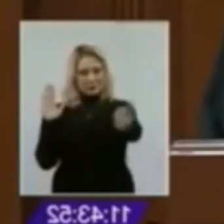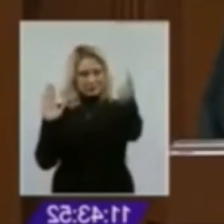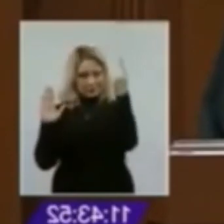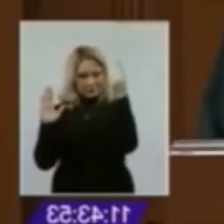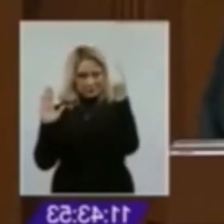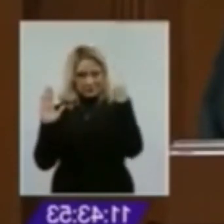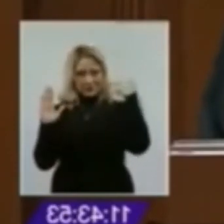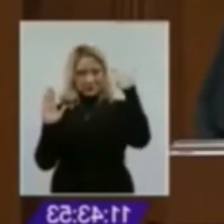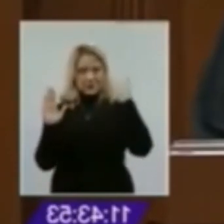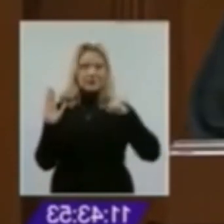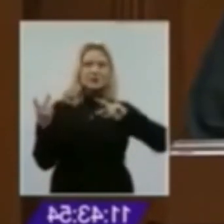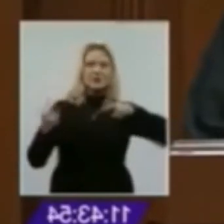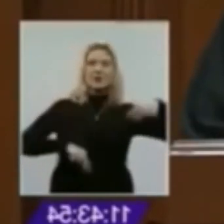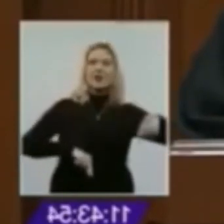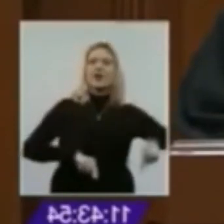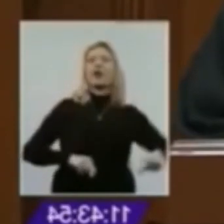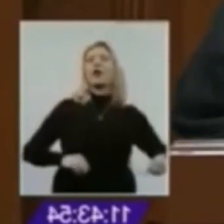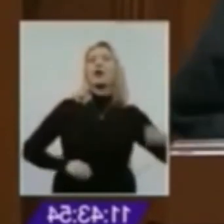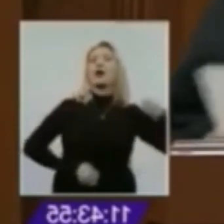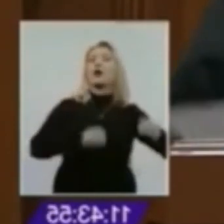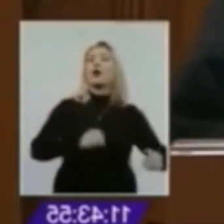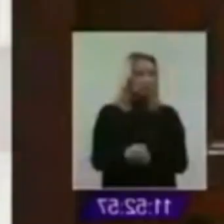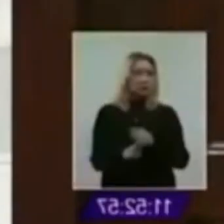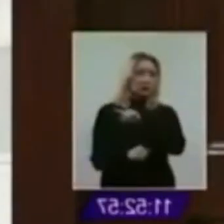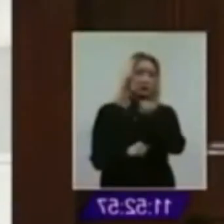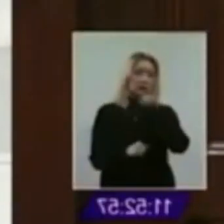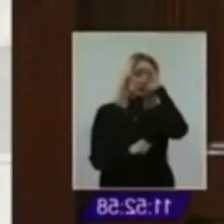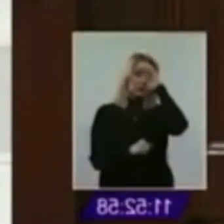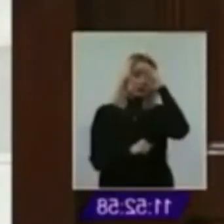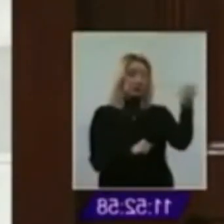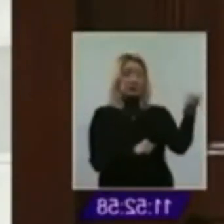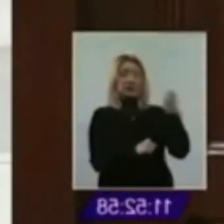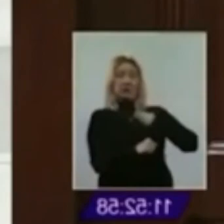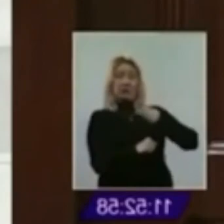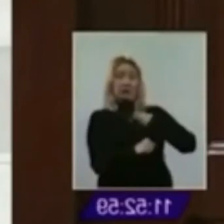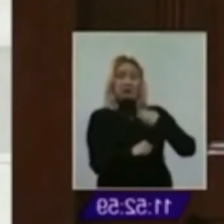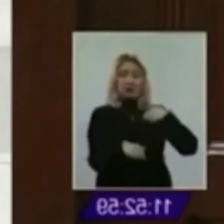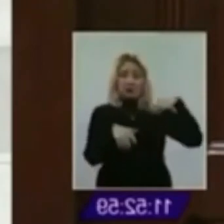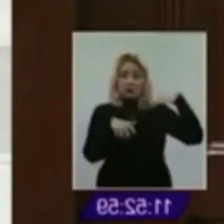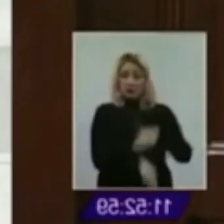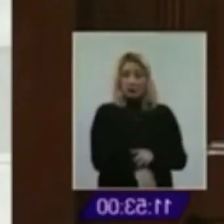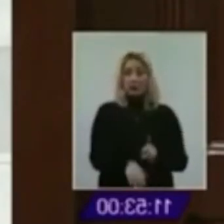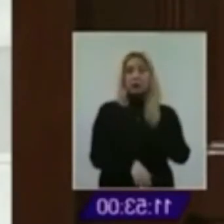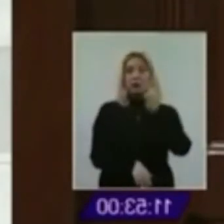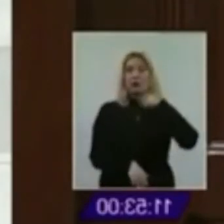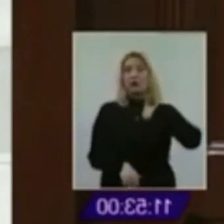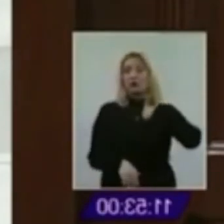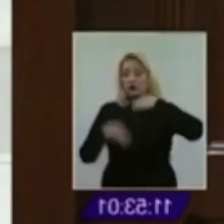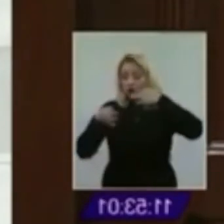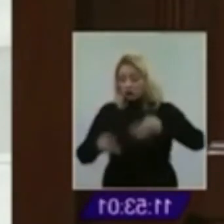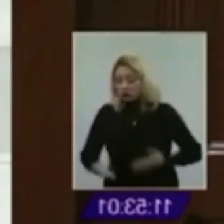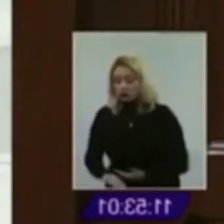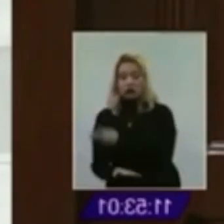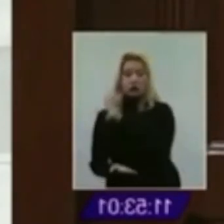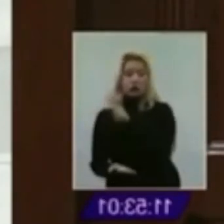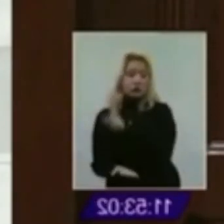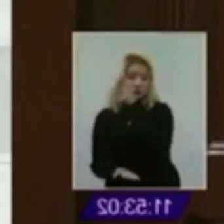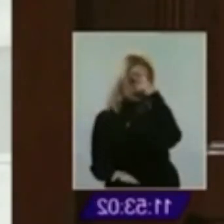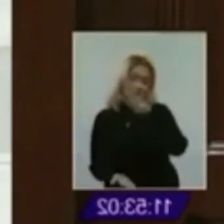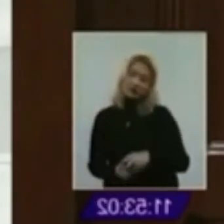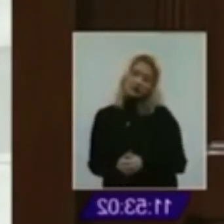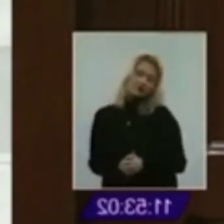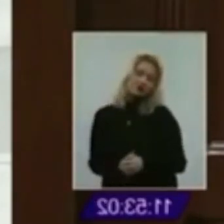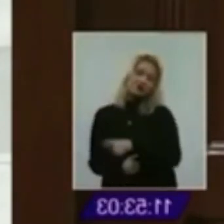Quien crea que puede ridiculizarme por provenir de este pueblo mexicano no sabe la fuerza y